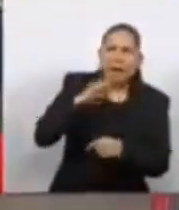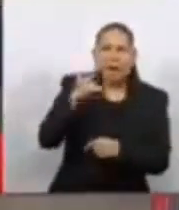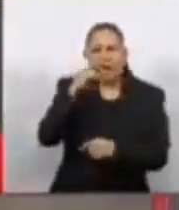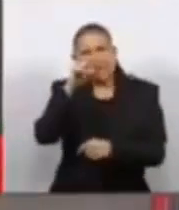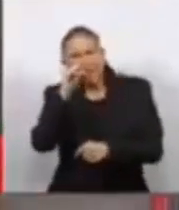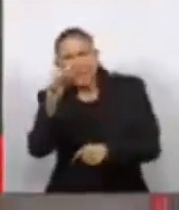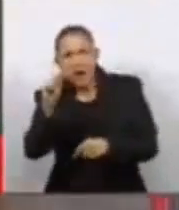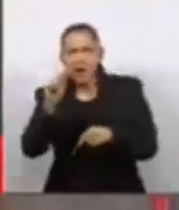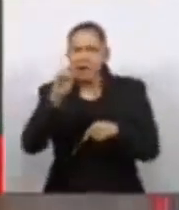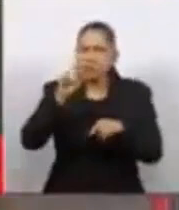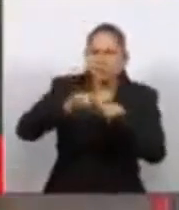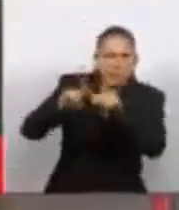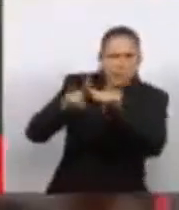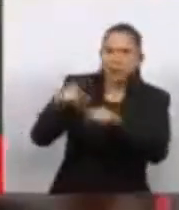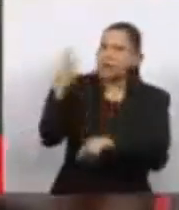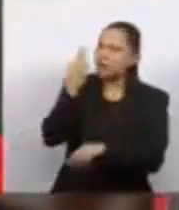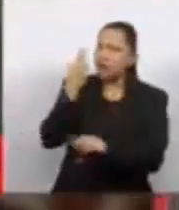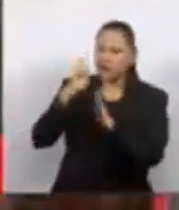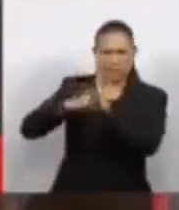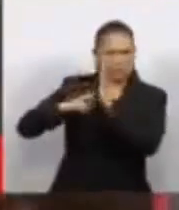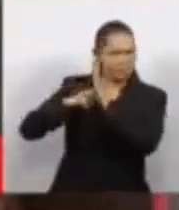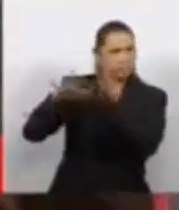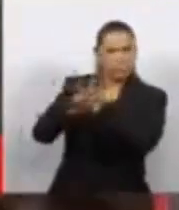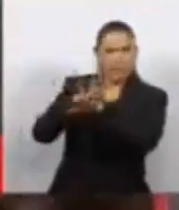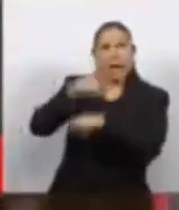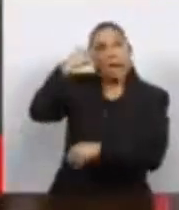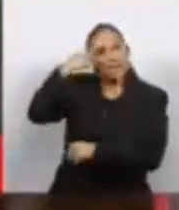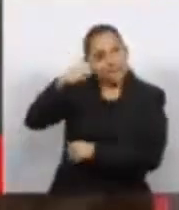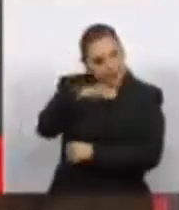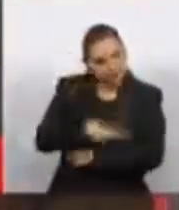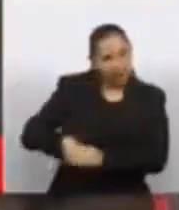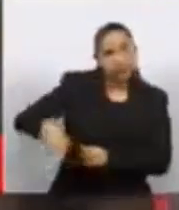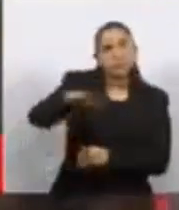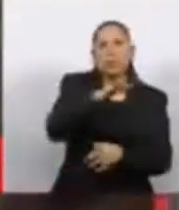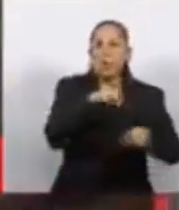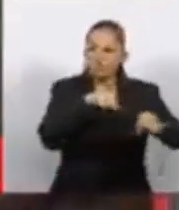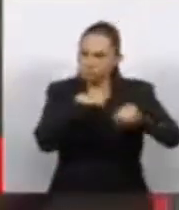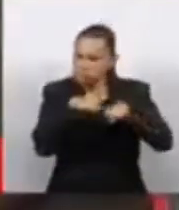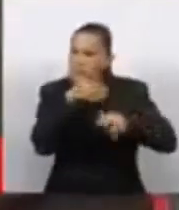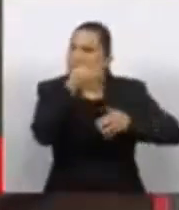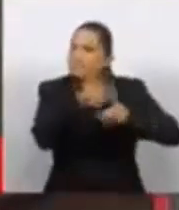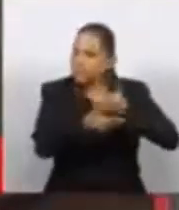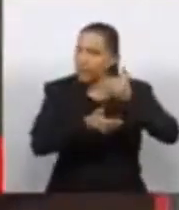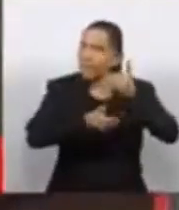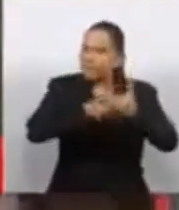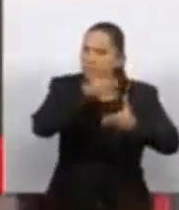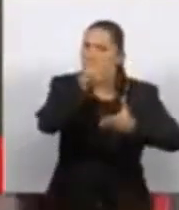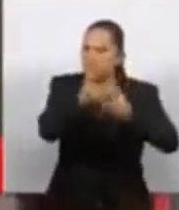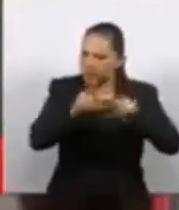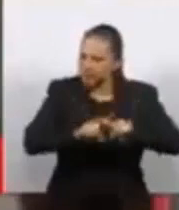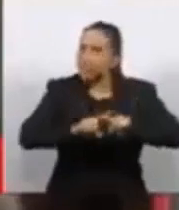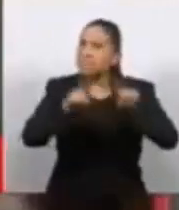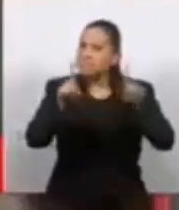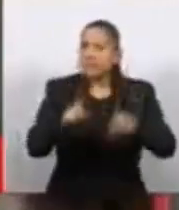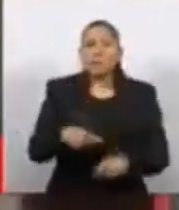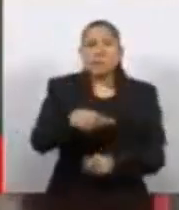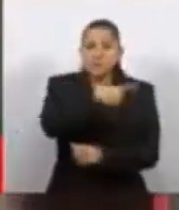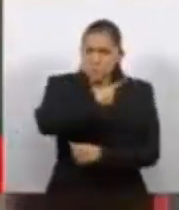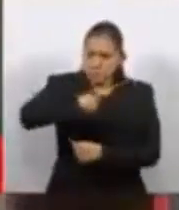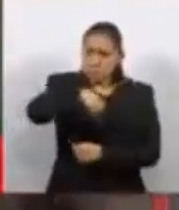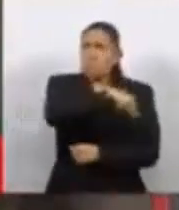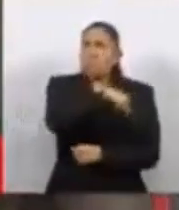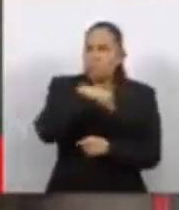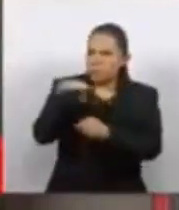pública del país. Allí estuvieron nuestros votos para enderezar las reformas constitucionales que dieron origen a la